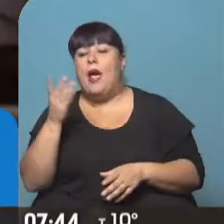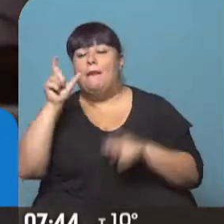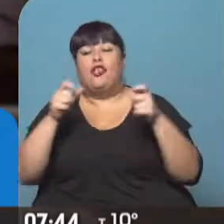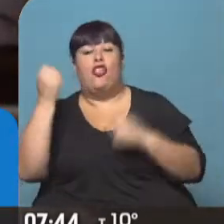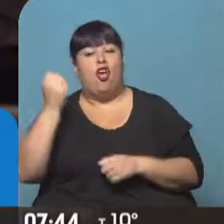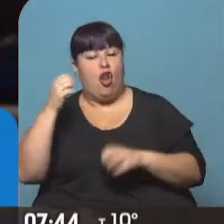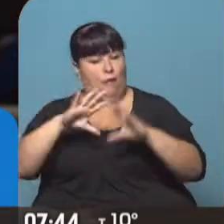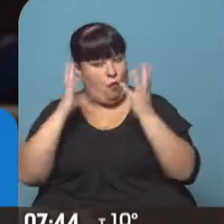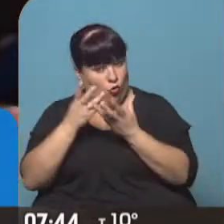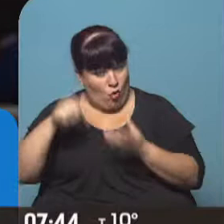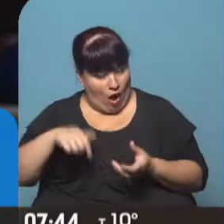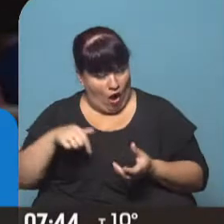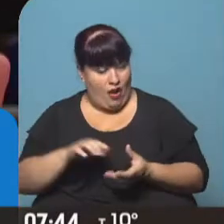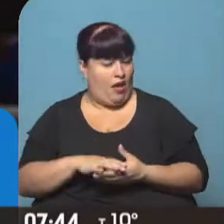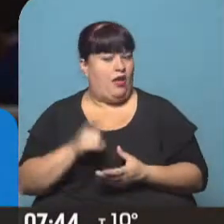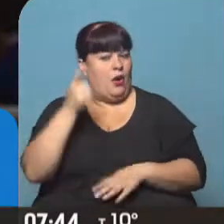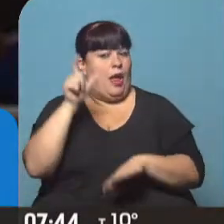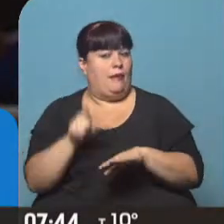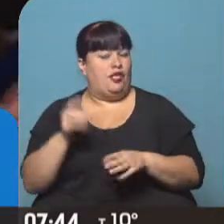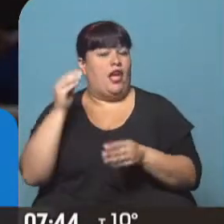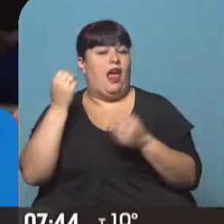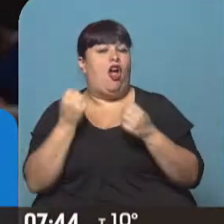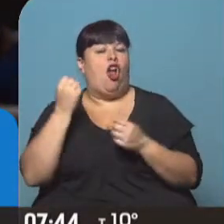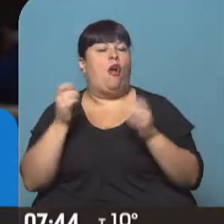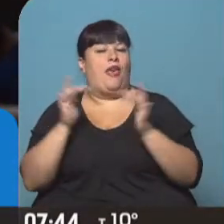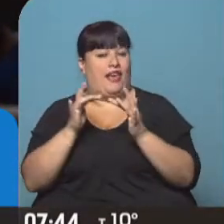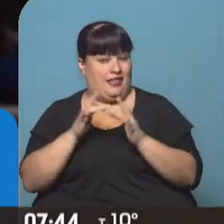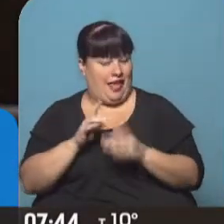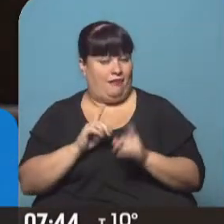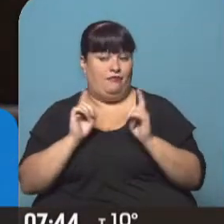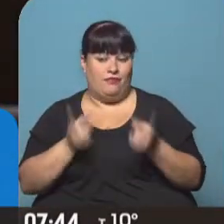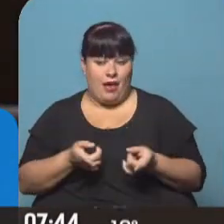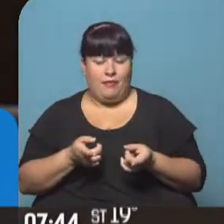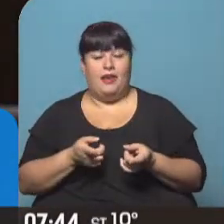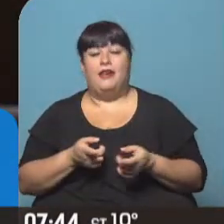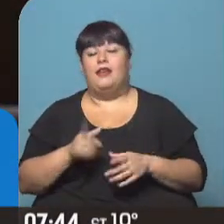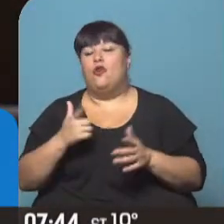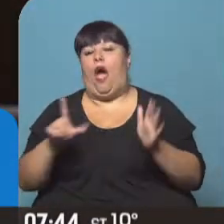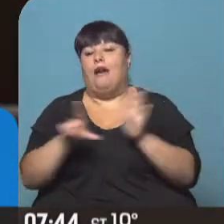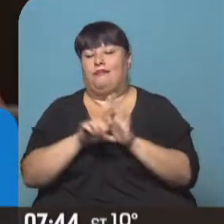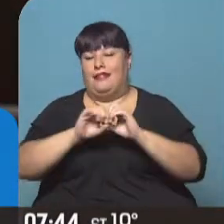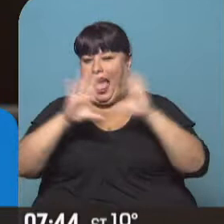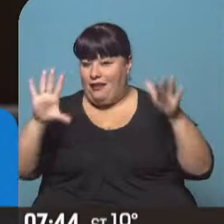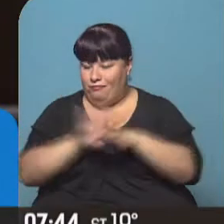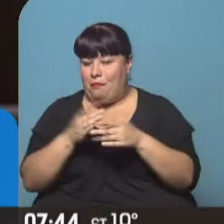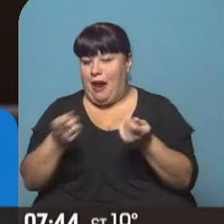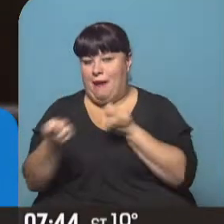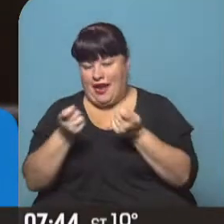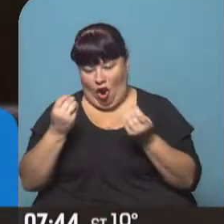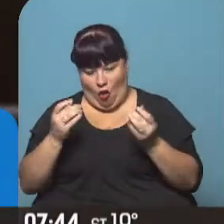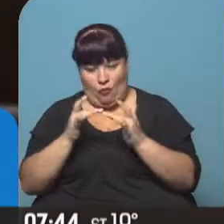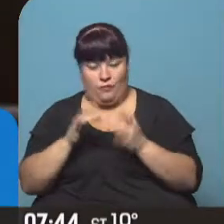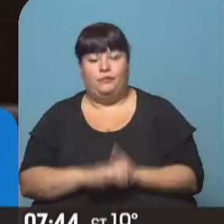economía global hoy en día es un participante de la economía digital. Y no obstante, no tenemos las reglas realmente adecuadas para manejar esa economía